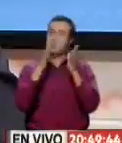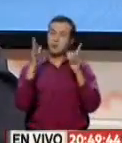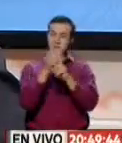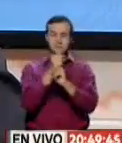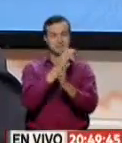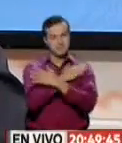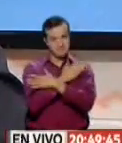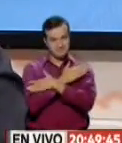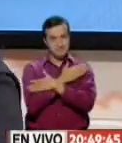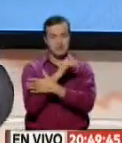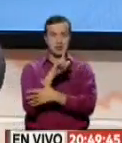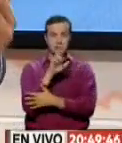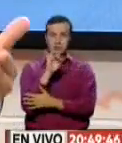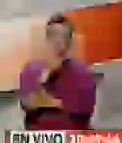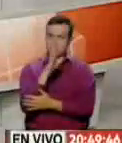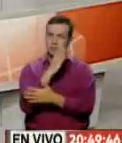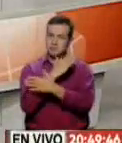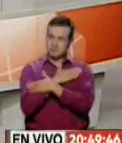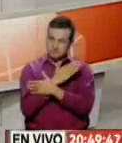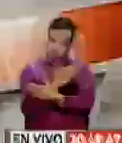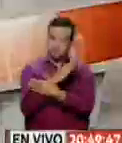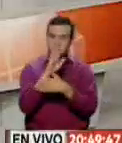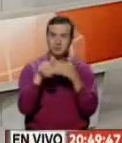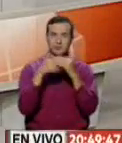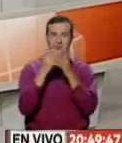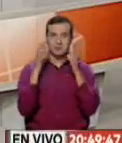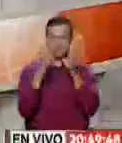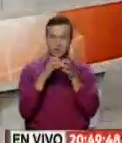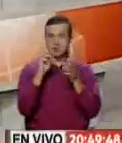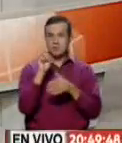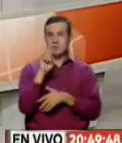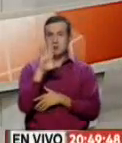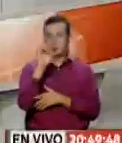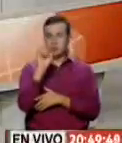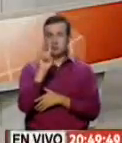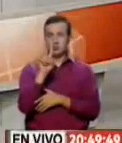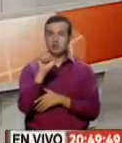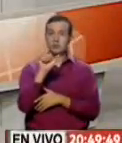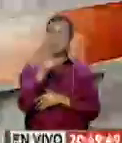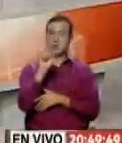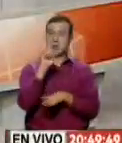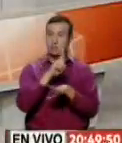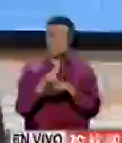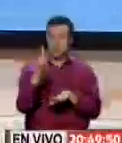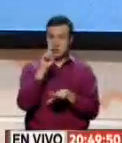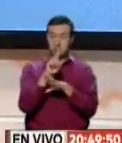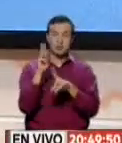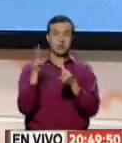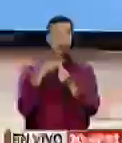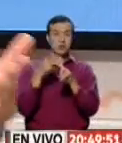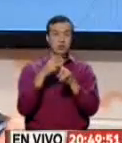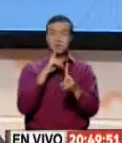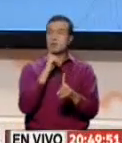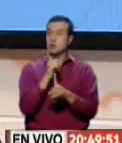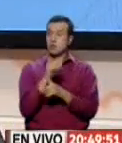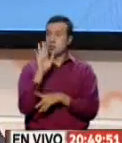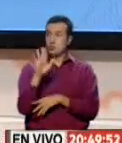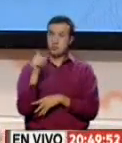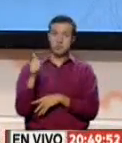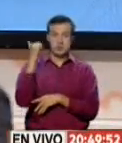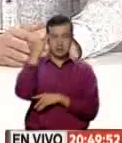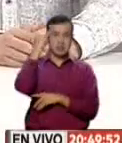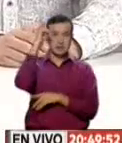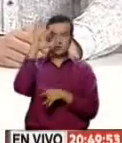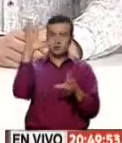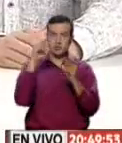éxito. Felicitaciones, Lautaro. También transmite mi felicitación a Marcos Vaca, sí, director de medios digitales, que fue prácticamente el mentor